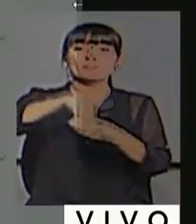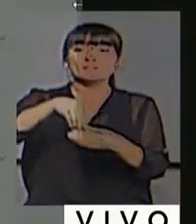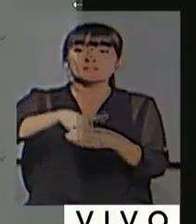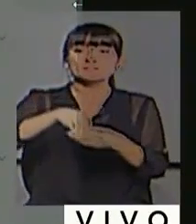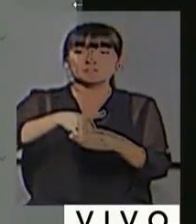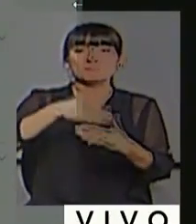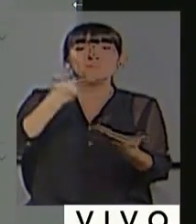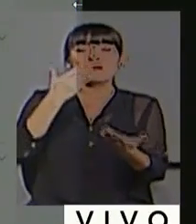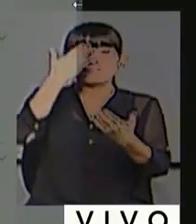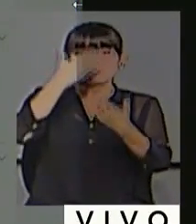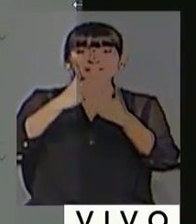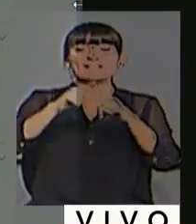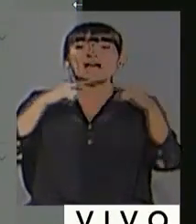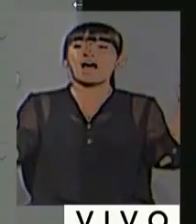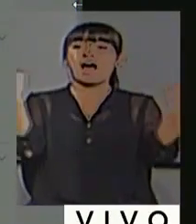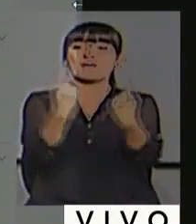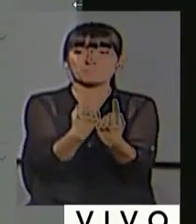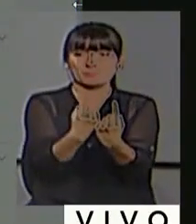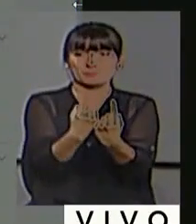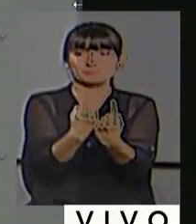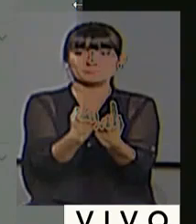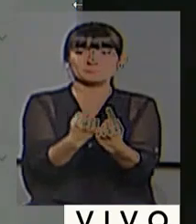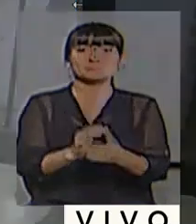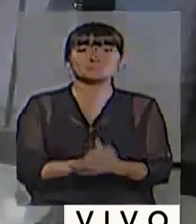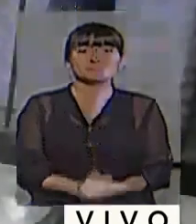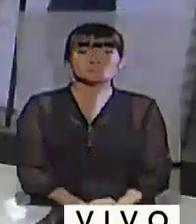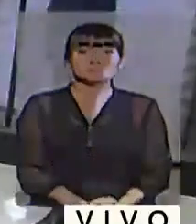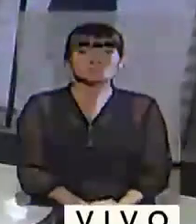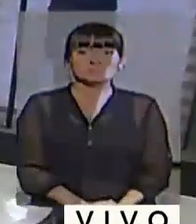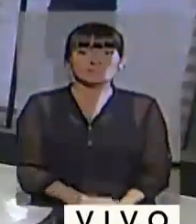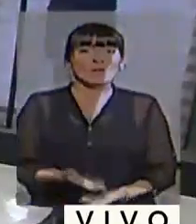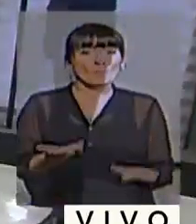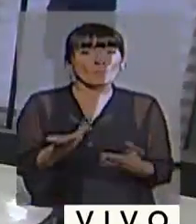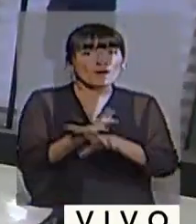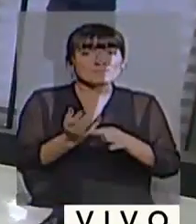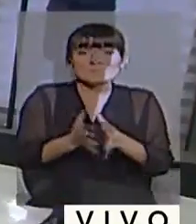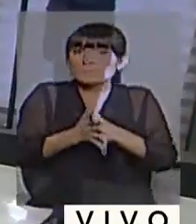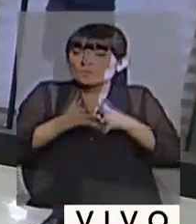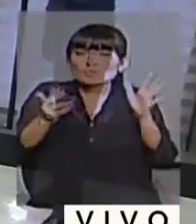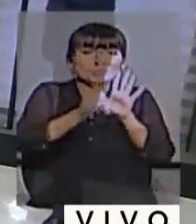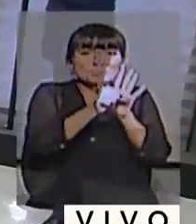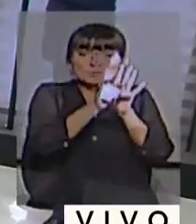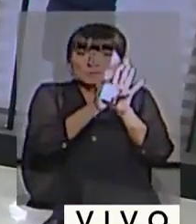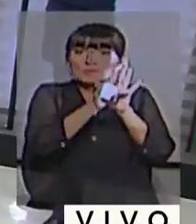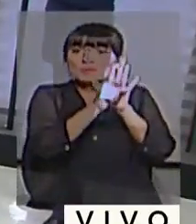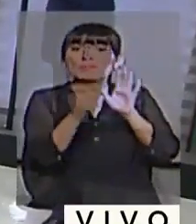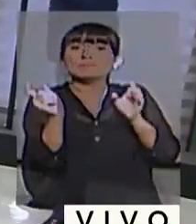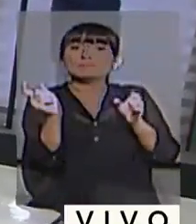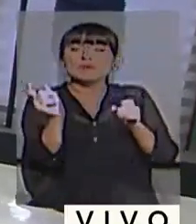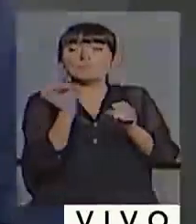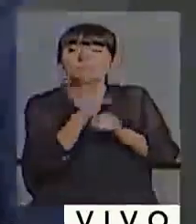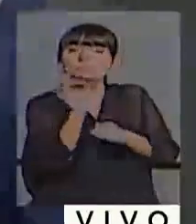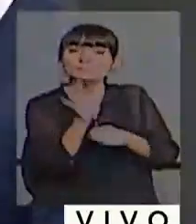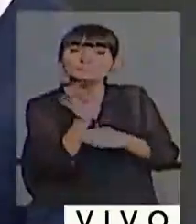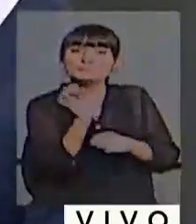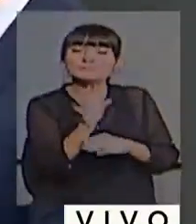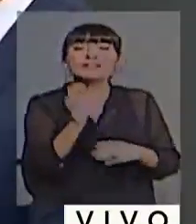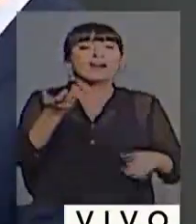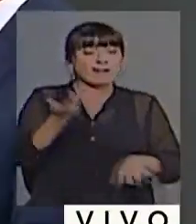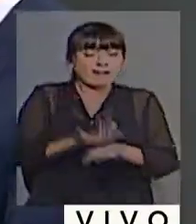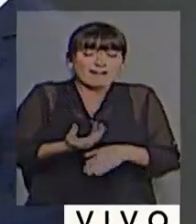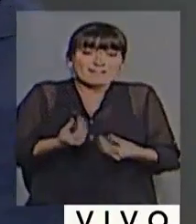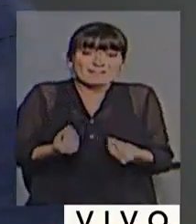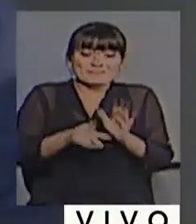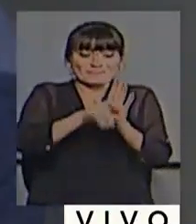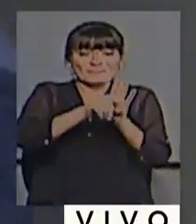Frente Amplio. Claudio, eso lo dice Claudio Valdés. Ha estado muy activo en Twitter. Pero por supuesto, sé que tenemos, además tenemos, tuiteros de